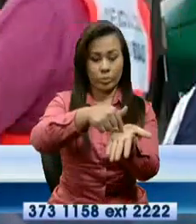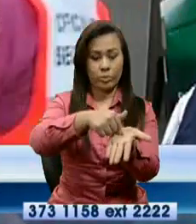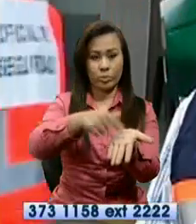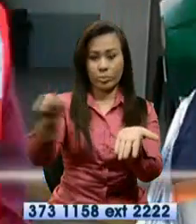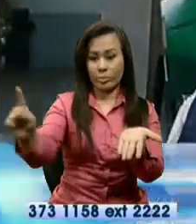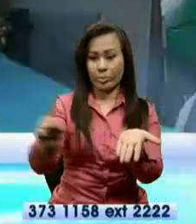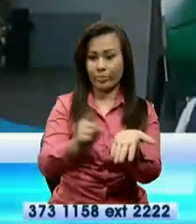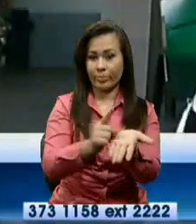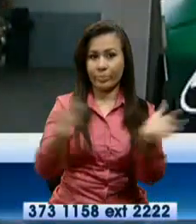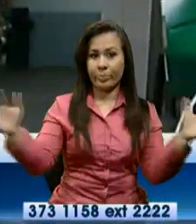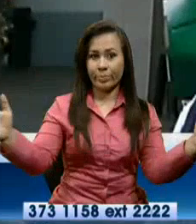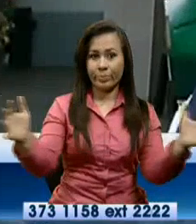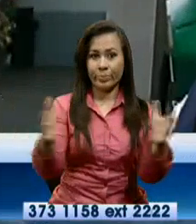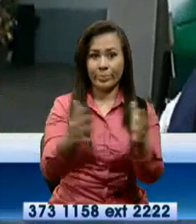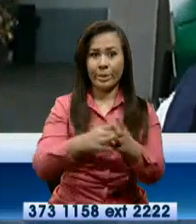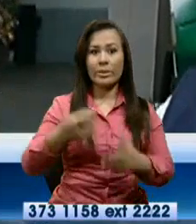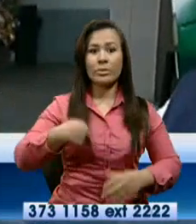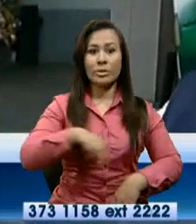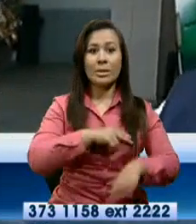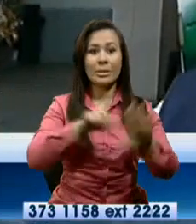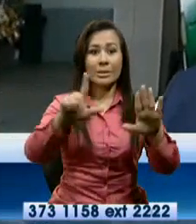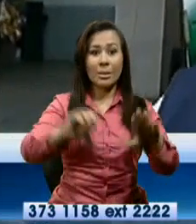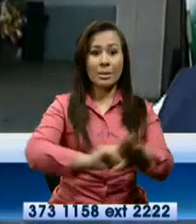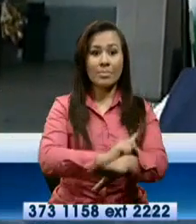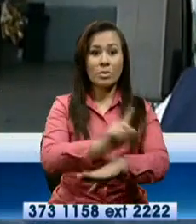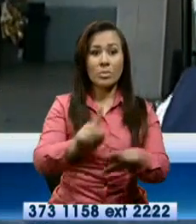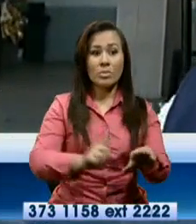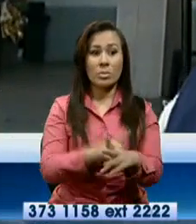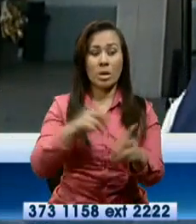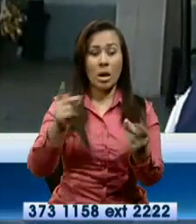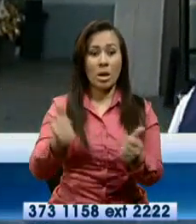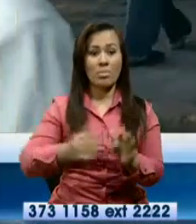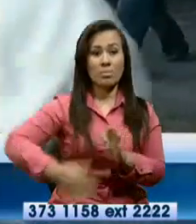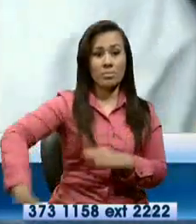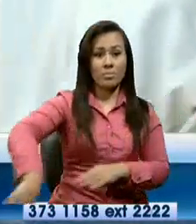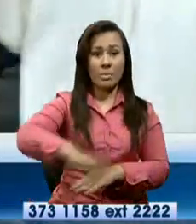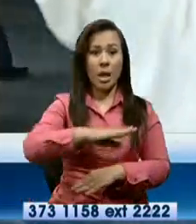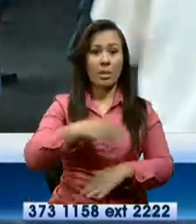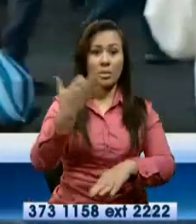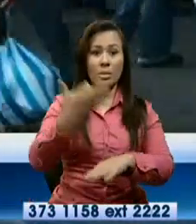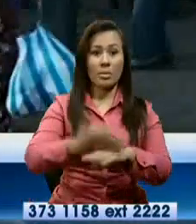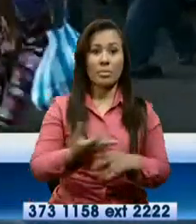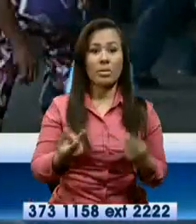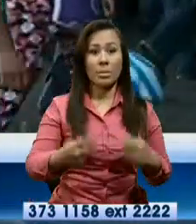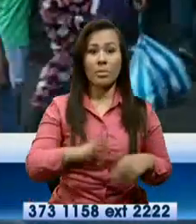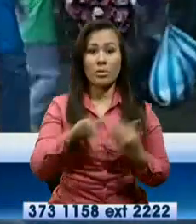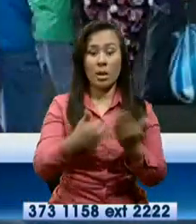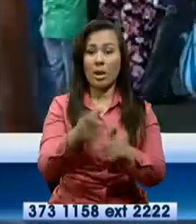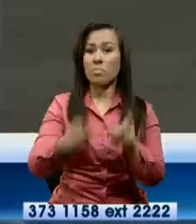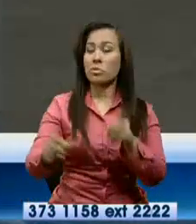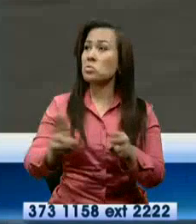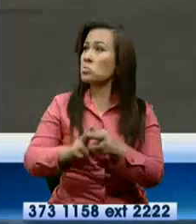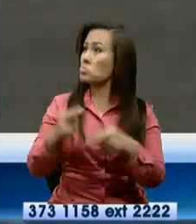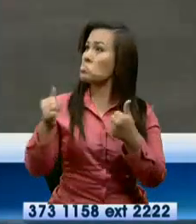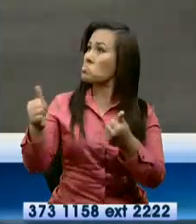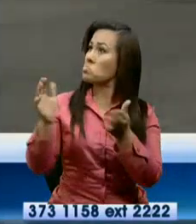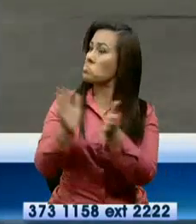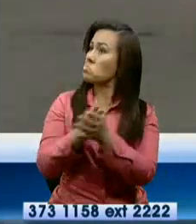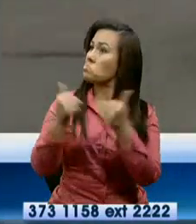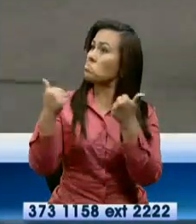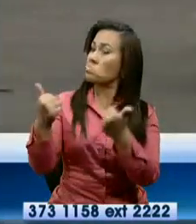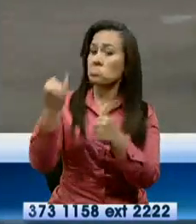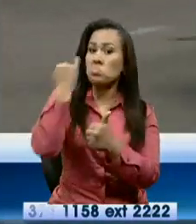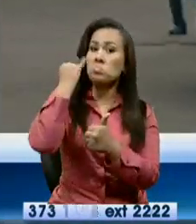estar más seguras. Hemos evacuado en 7 minutos aproximadamente todo el terminal terrestre. Los usuarios también aplaudieron la iniciativa. Dicen que hay que